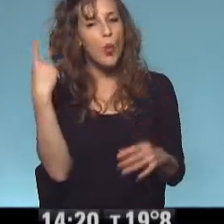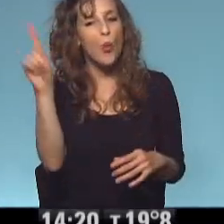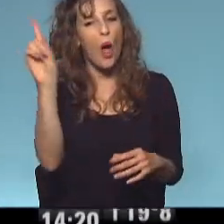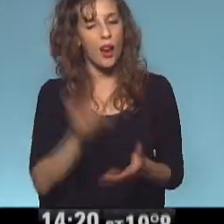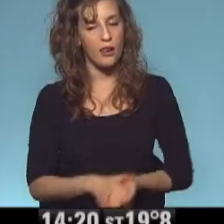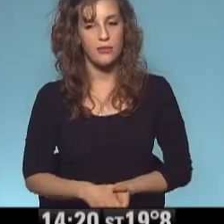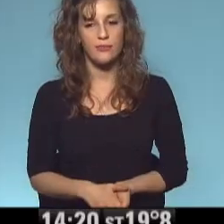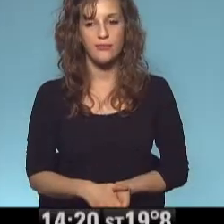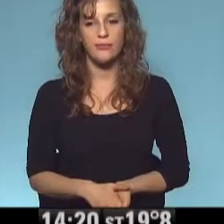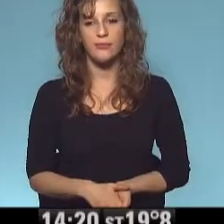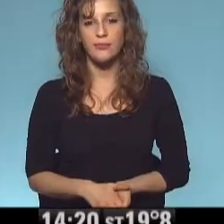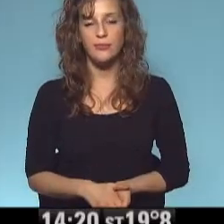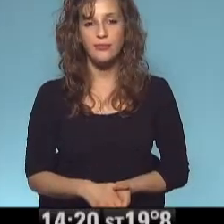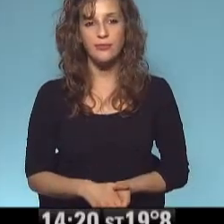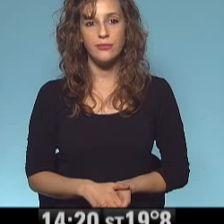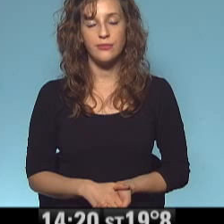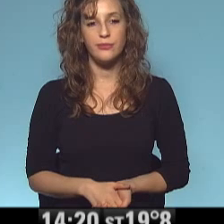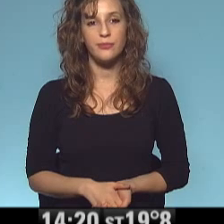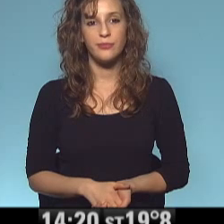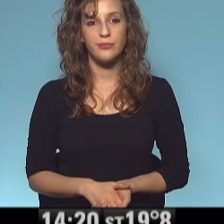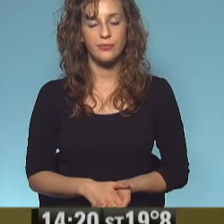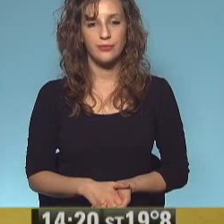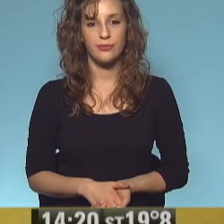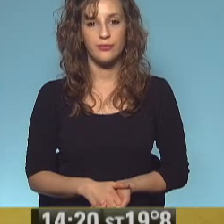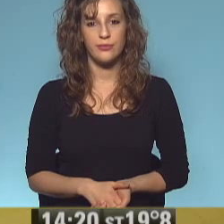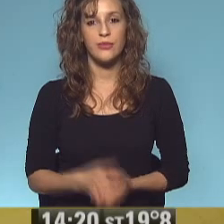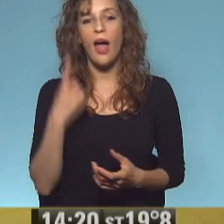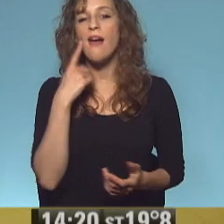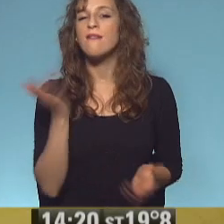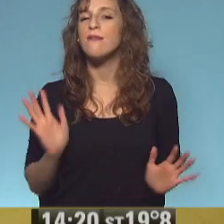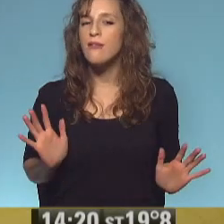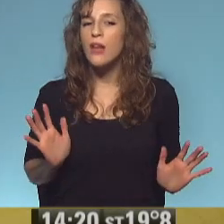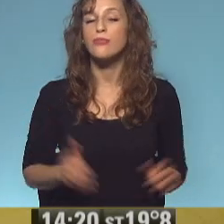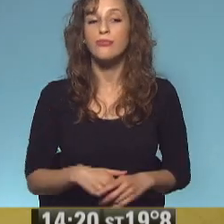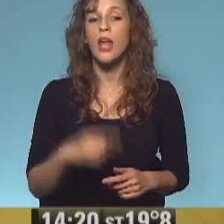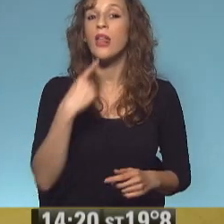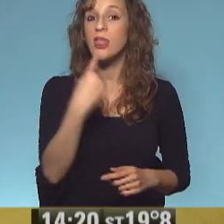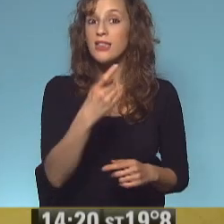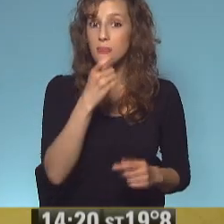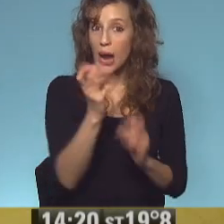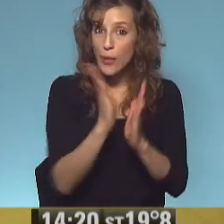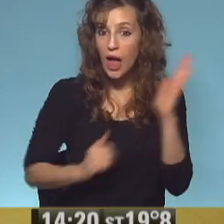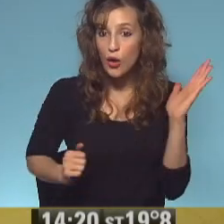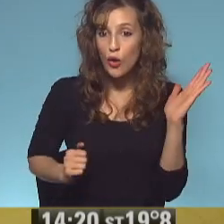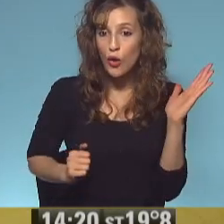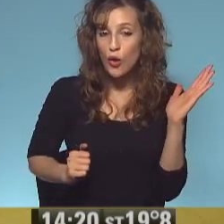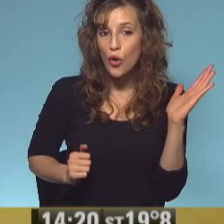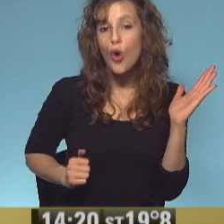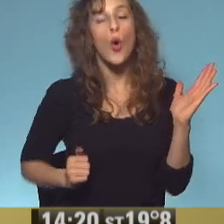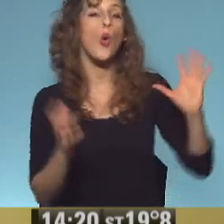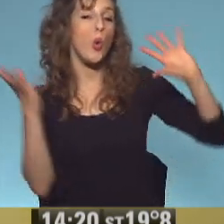las palabras blancas que figuraban en el video. Ay, ahí aparece. A ver. ¿Y si decimos palabras blancas?